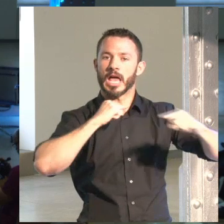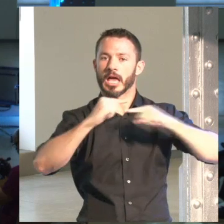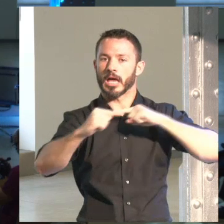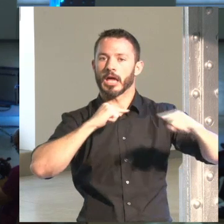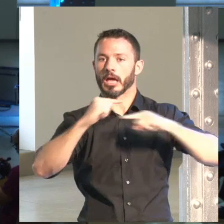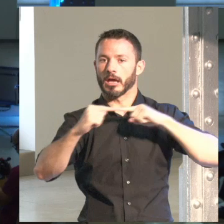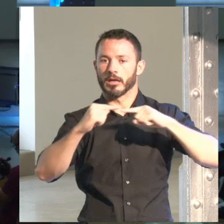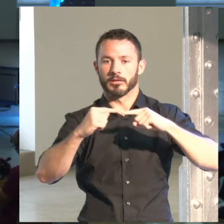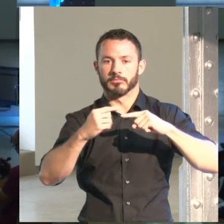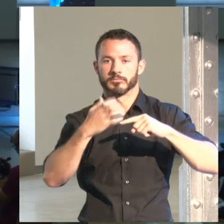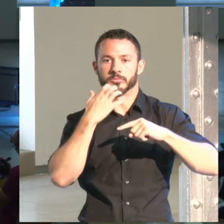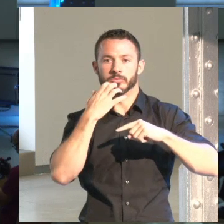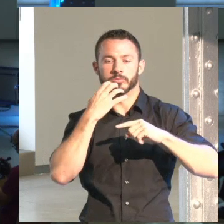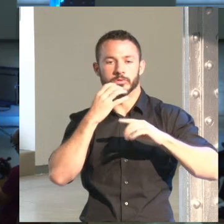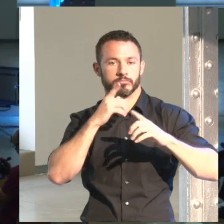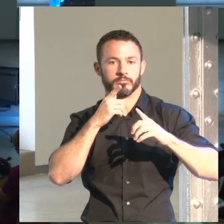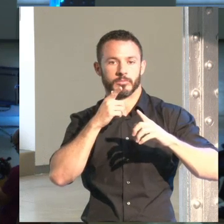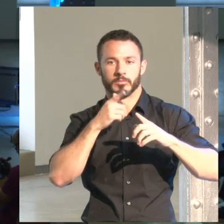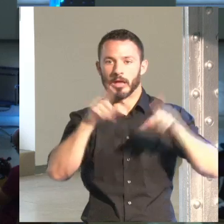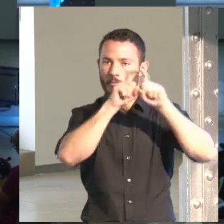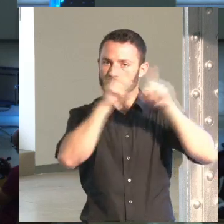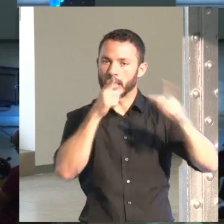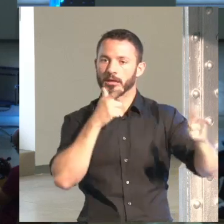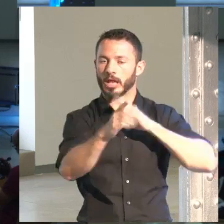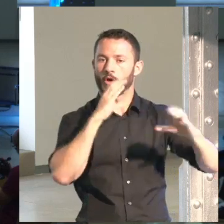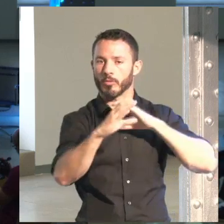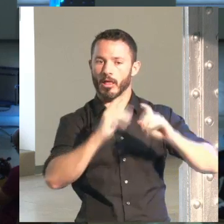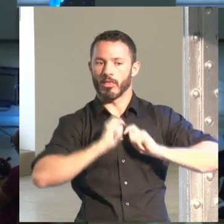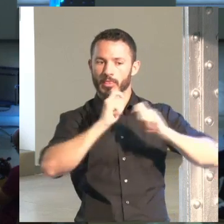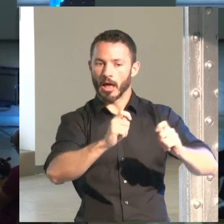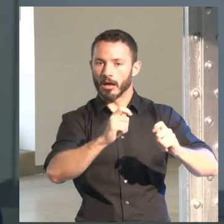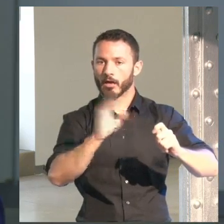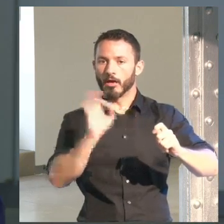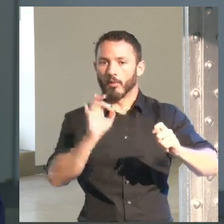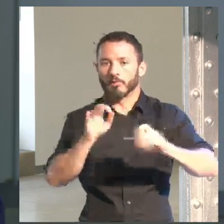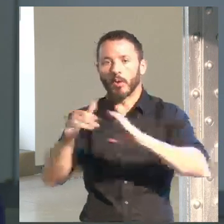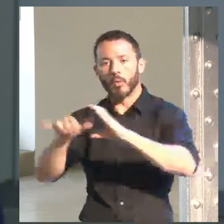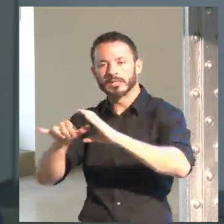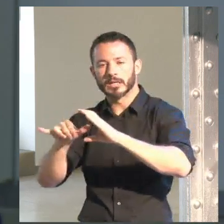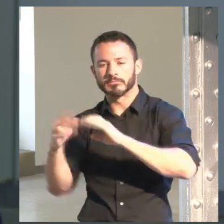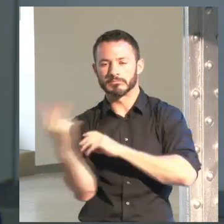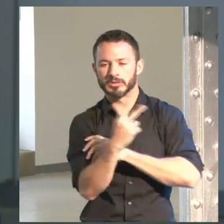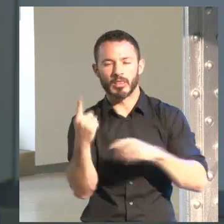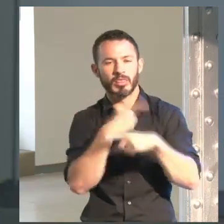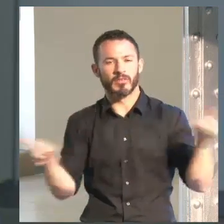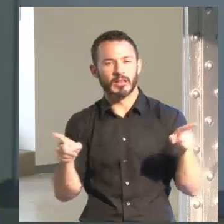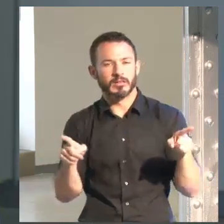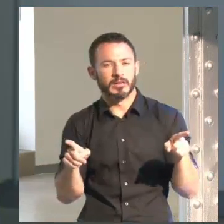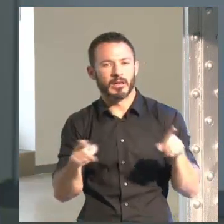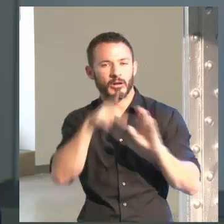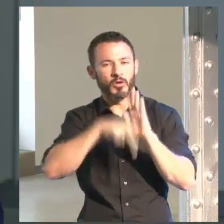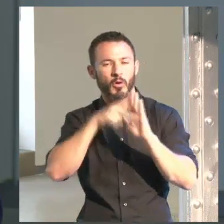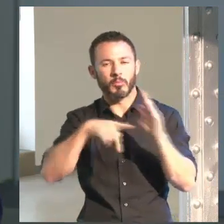que prestamos los operadores de telecomunicaciones o cuando usa un servicio como WhatsApp. No existe ninguna